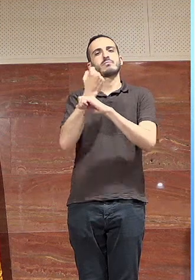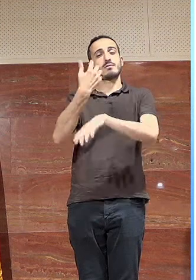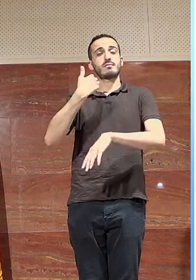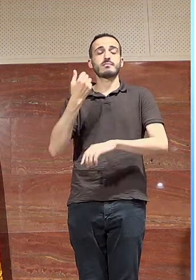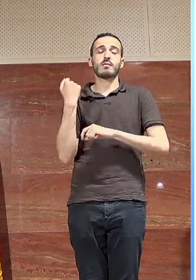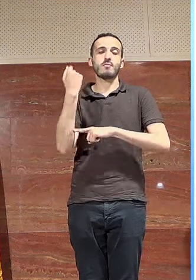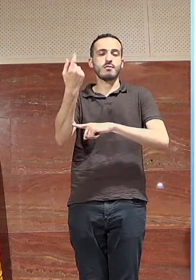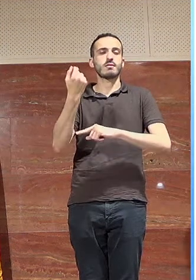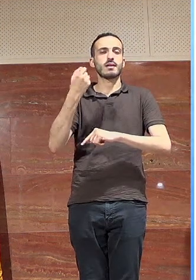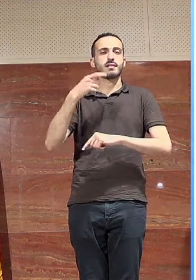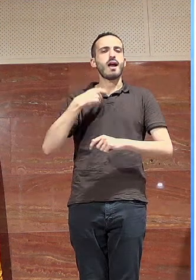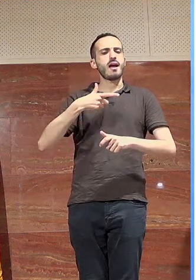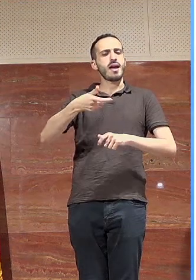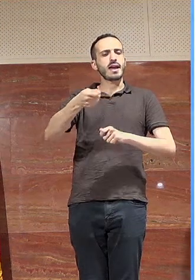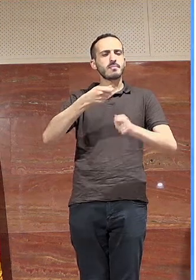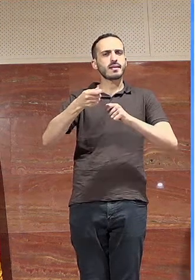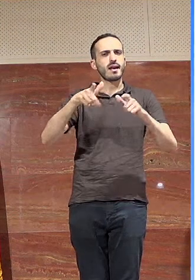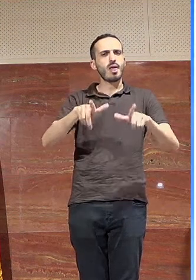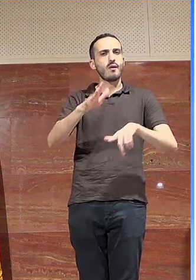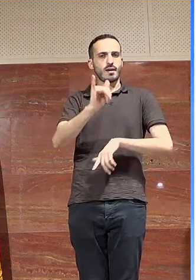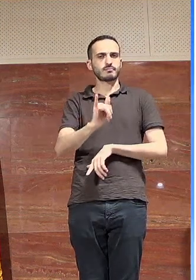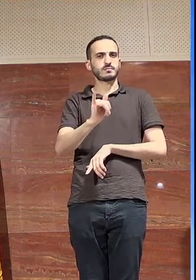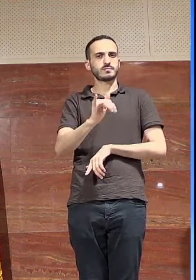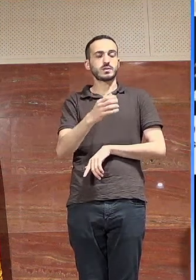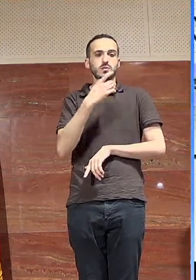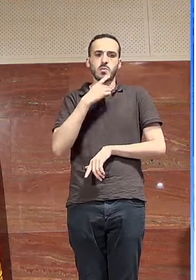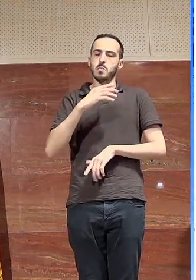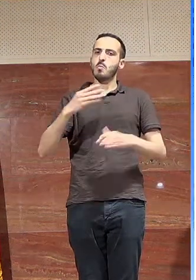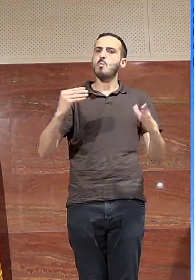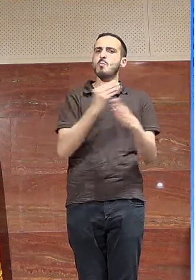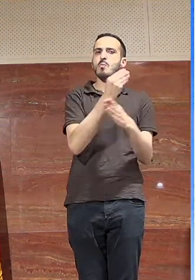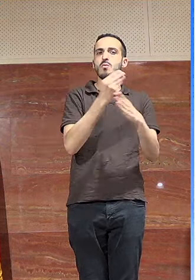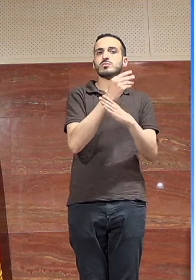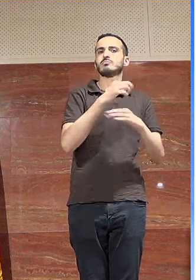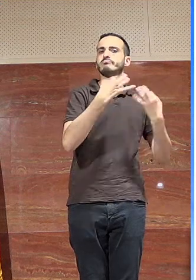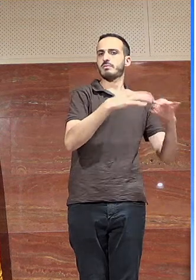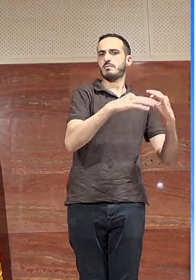mercado, desde pequeñas ayudas a productos más sofisticados.